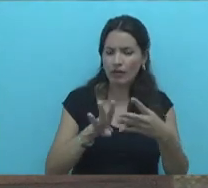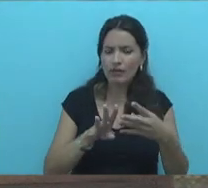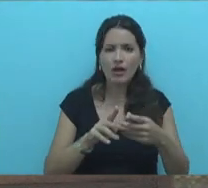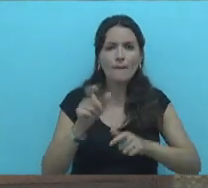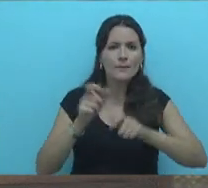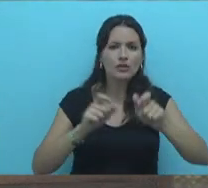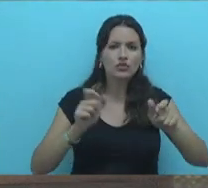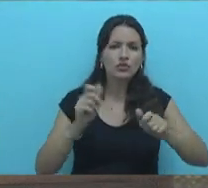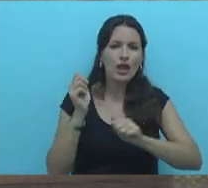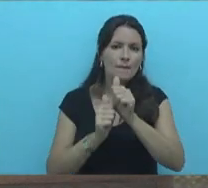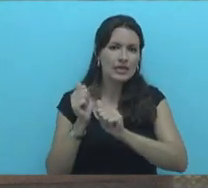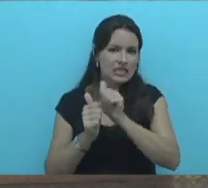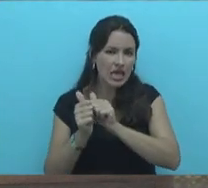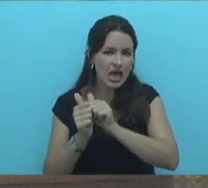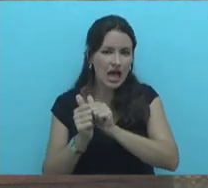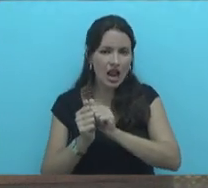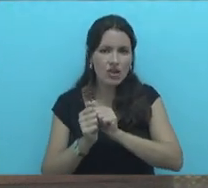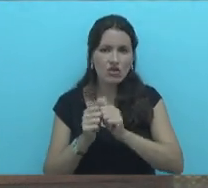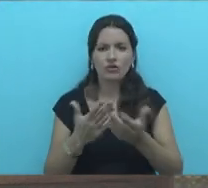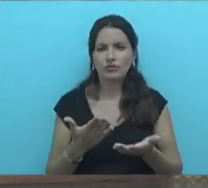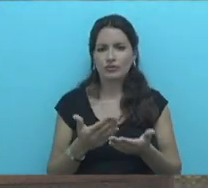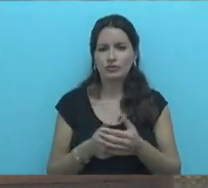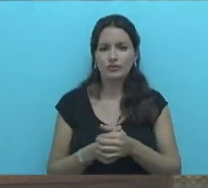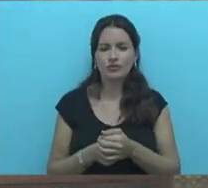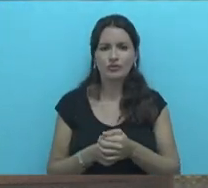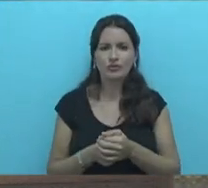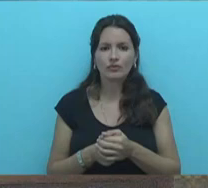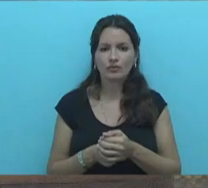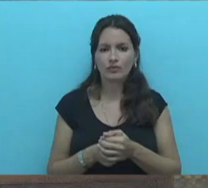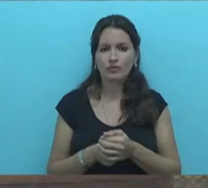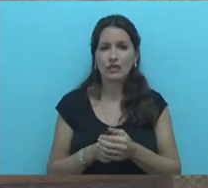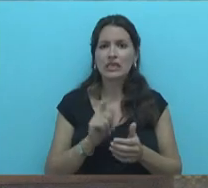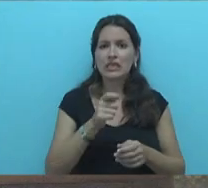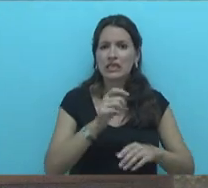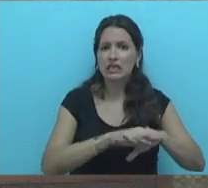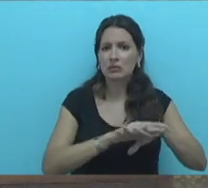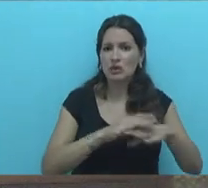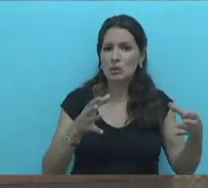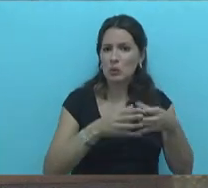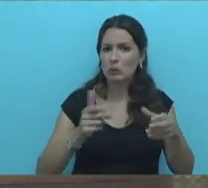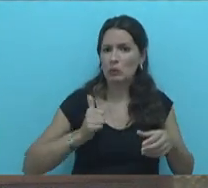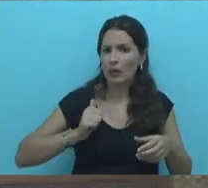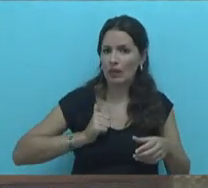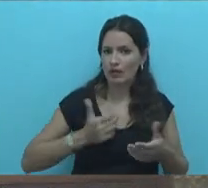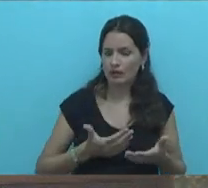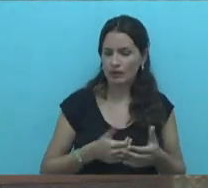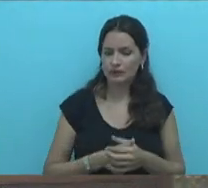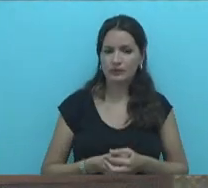empresarios. ¿Quiénes fueron los títeres macabros? Las Fuerzas Armadas y las Fuerzas de Seguridad. Pero esa información